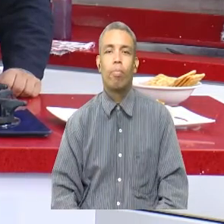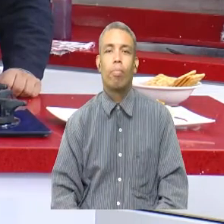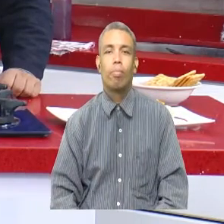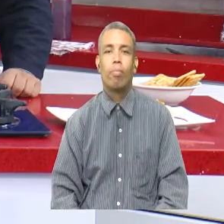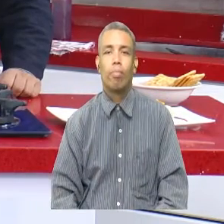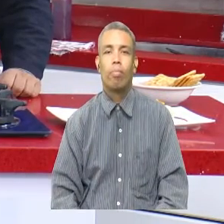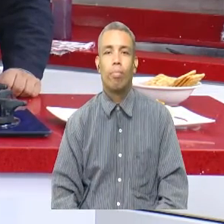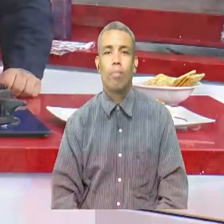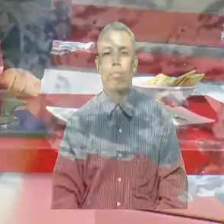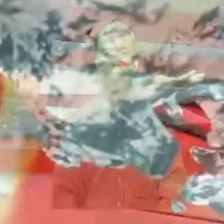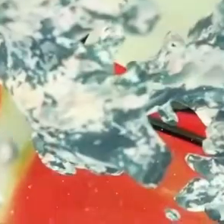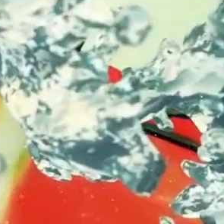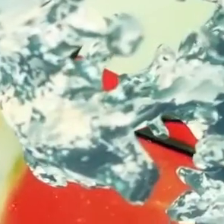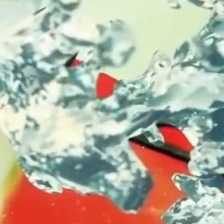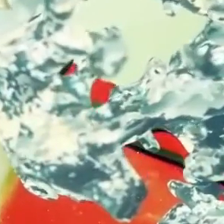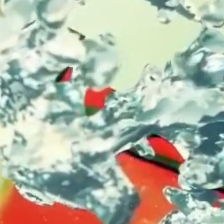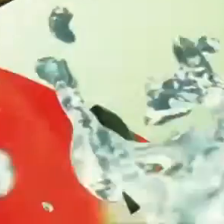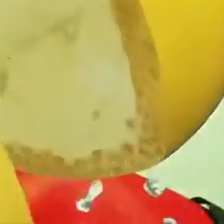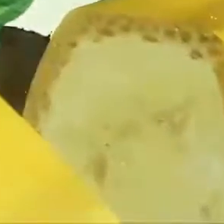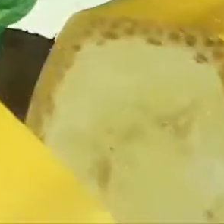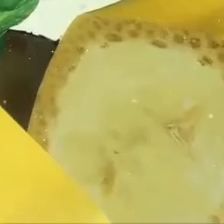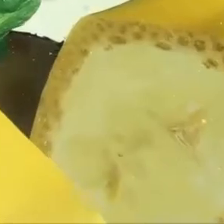no se despeguen.